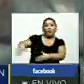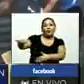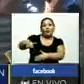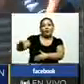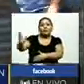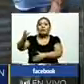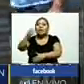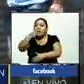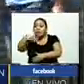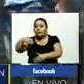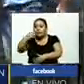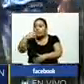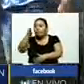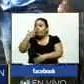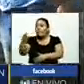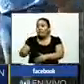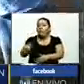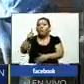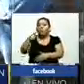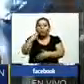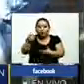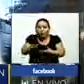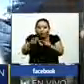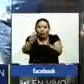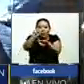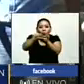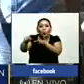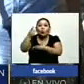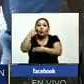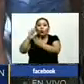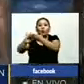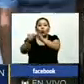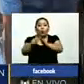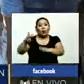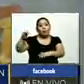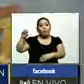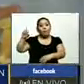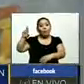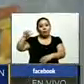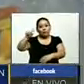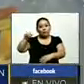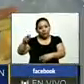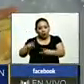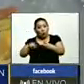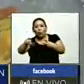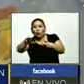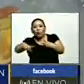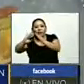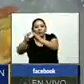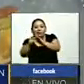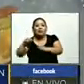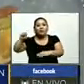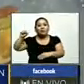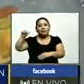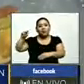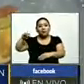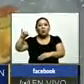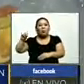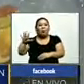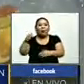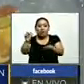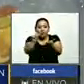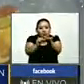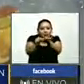Gotera realizó una jornada de abatización en la colonia Morazán y San José, con el objetivo de erradicar los criaderos de